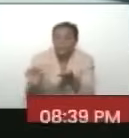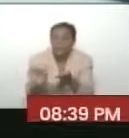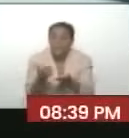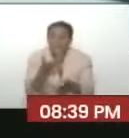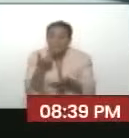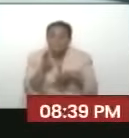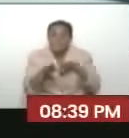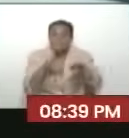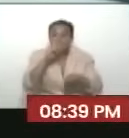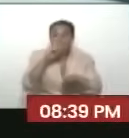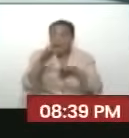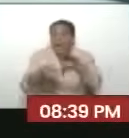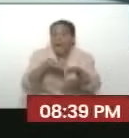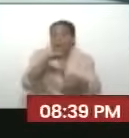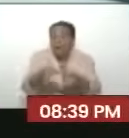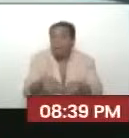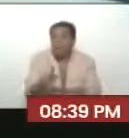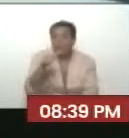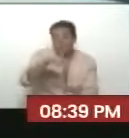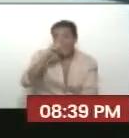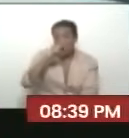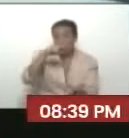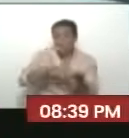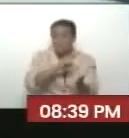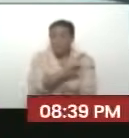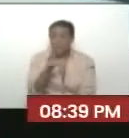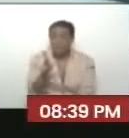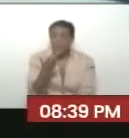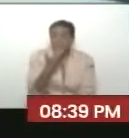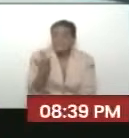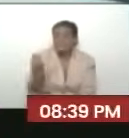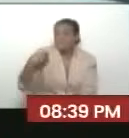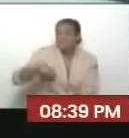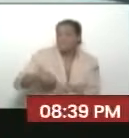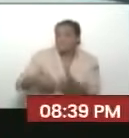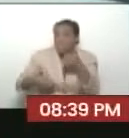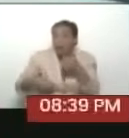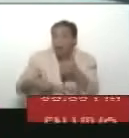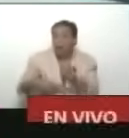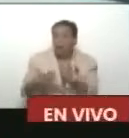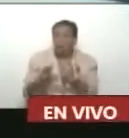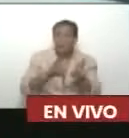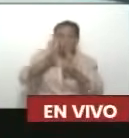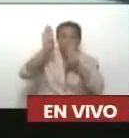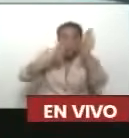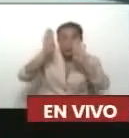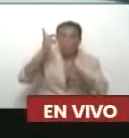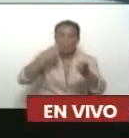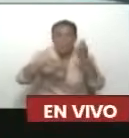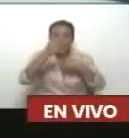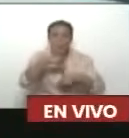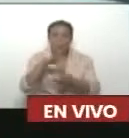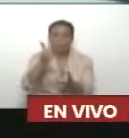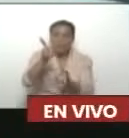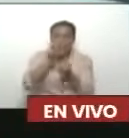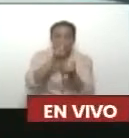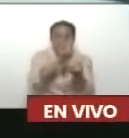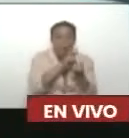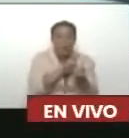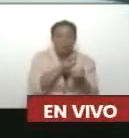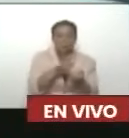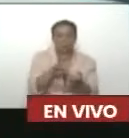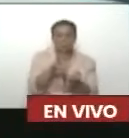cada año va mejorando, este año mejoramos un poquito el ingreso, tanto por exportaciones como por captación de